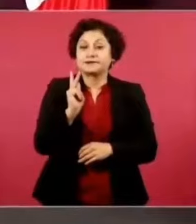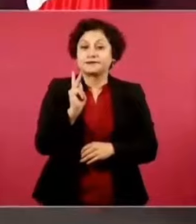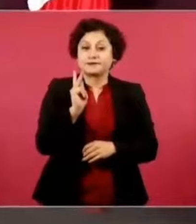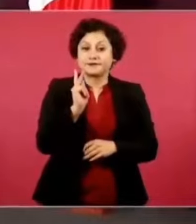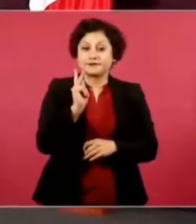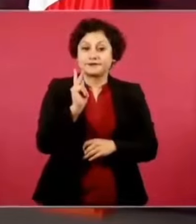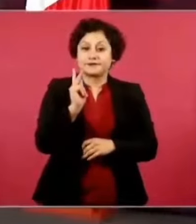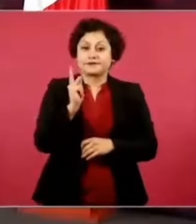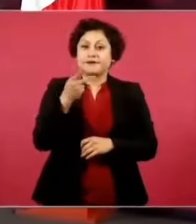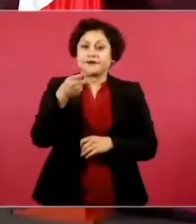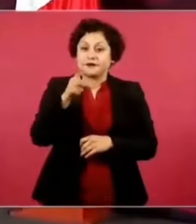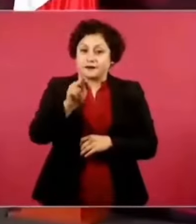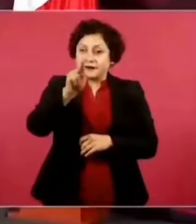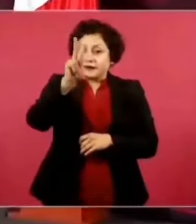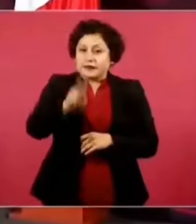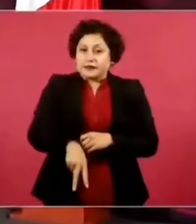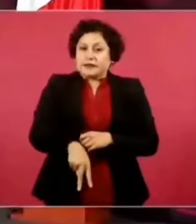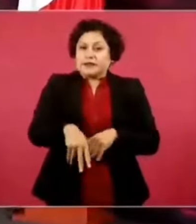más impactante